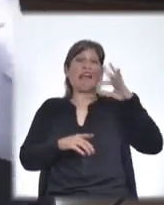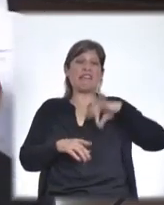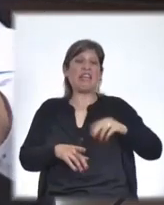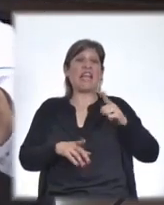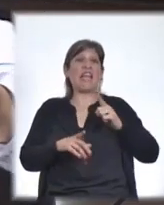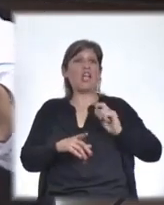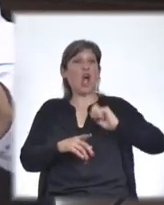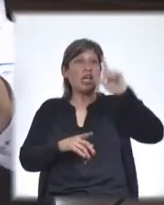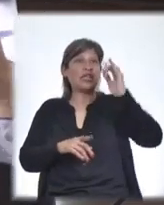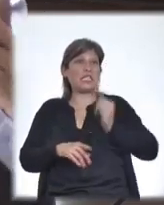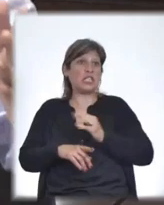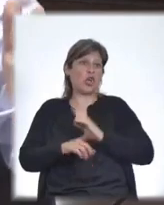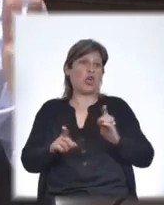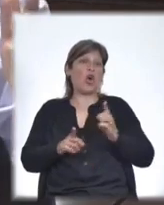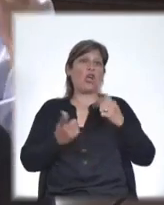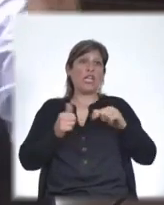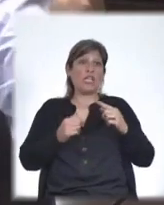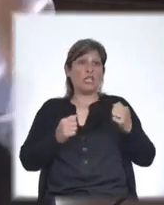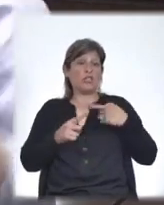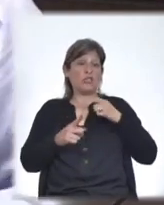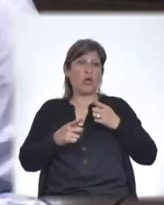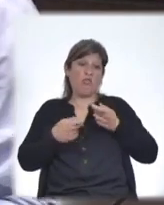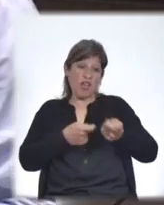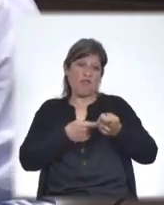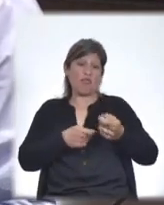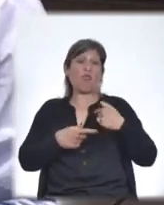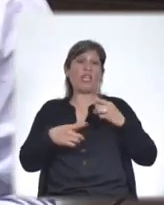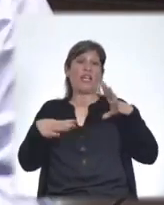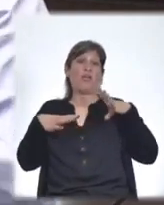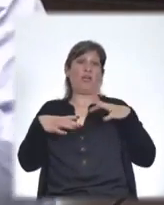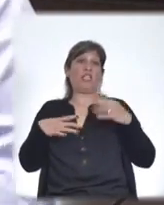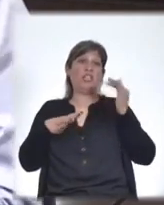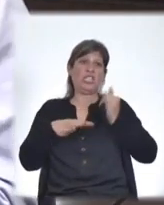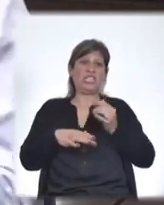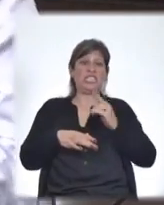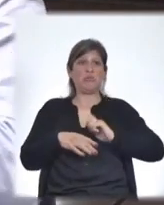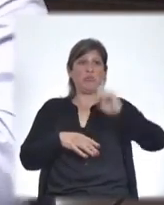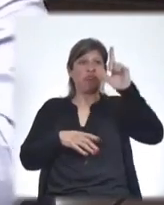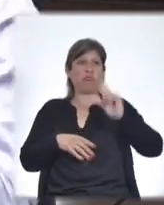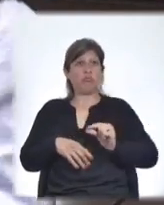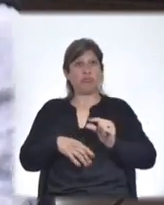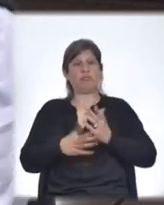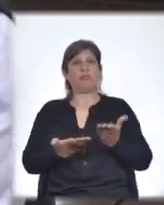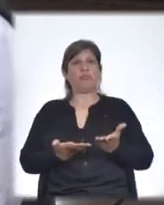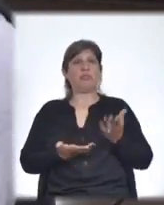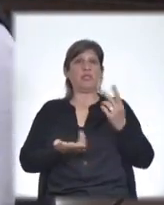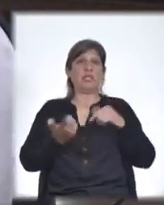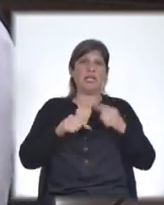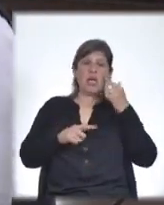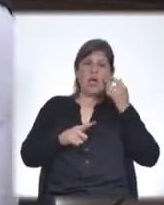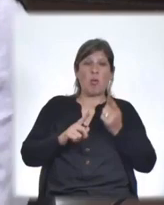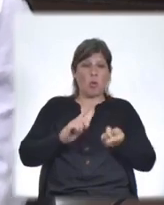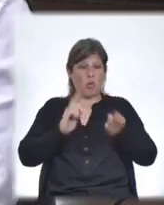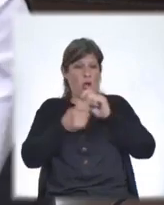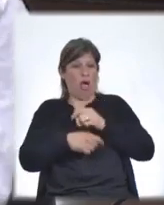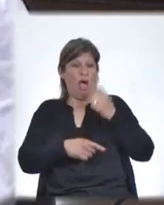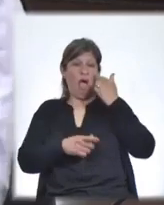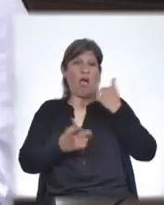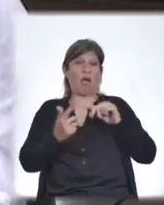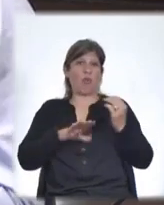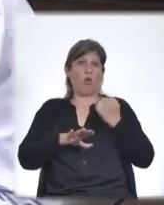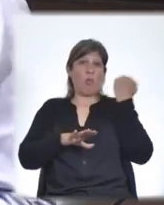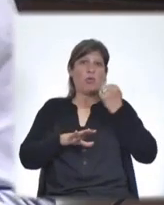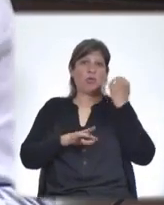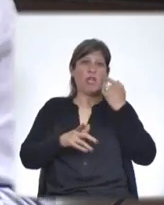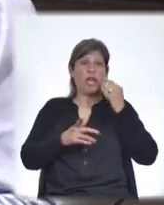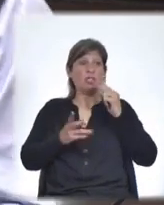va a tener impacto en las jubilaciones, si crece o no crece. En definitiva, una variable relevante por donde se lo mire para sustentar